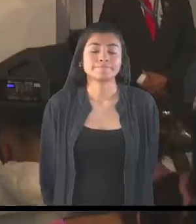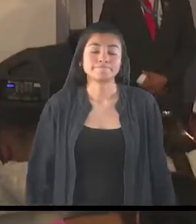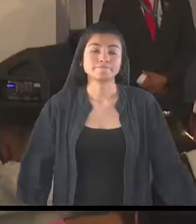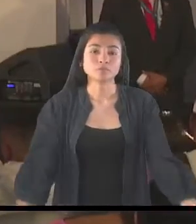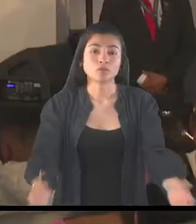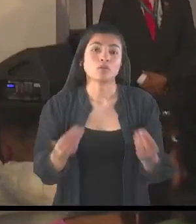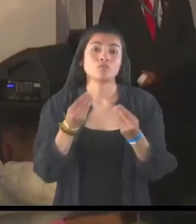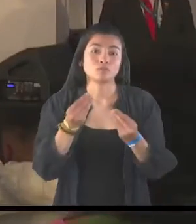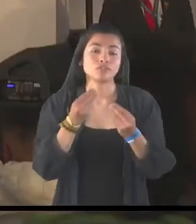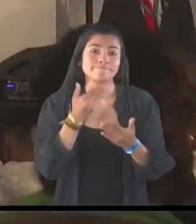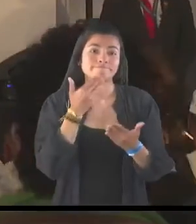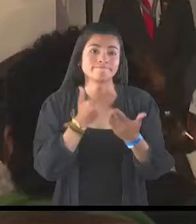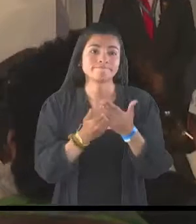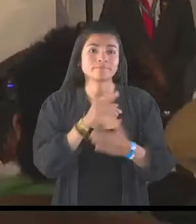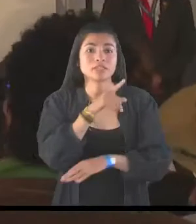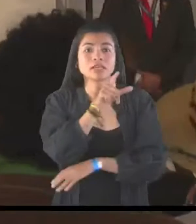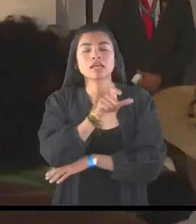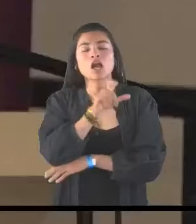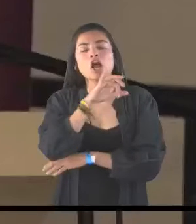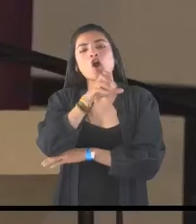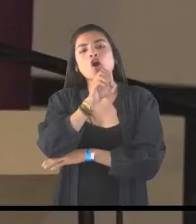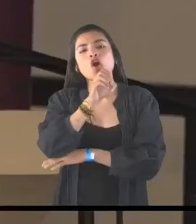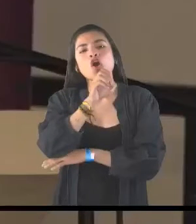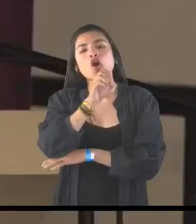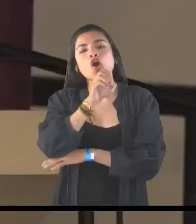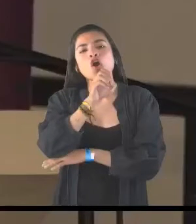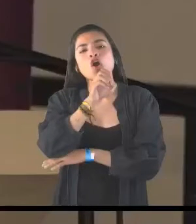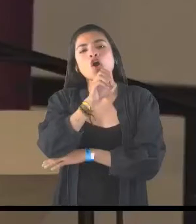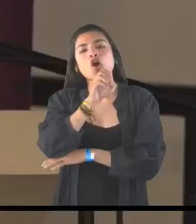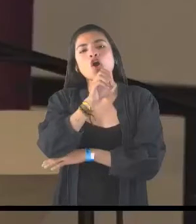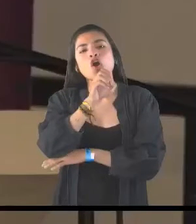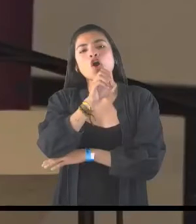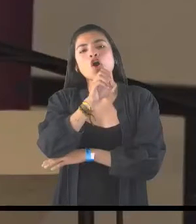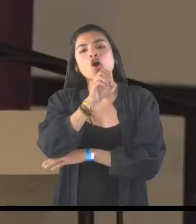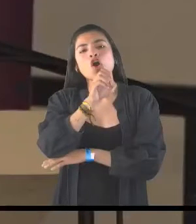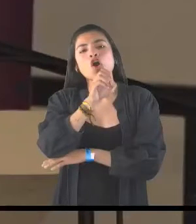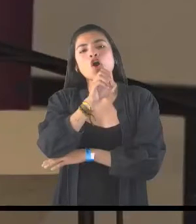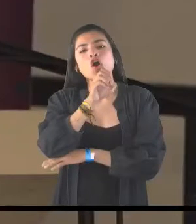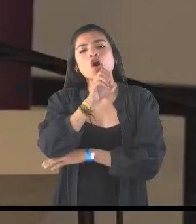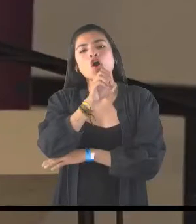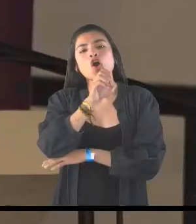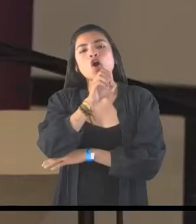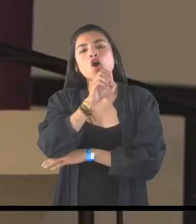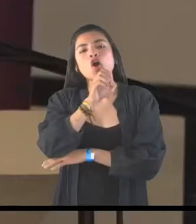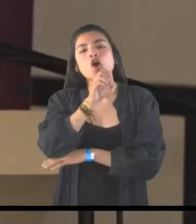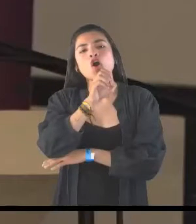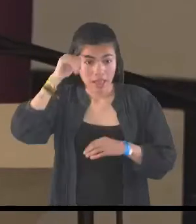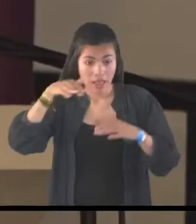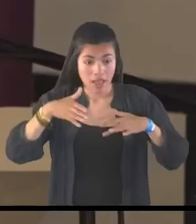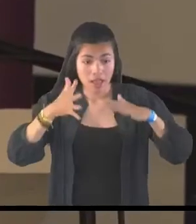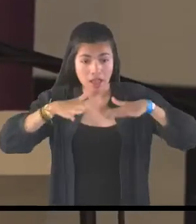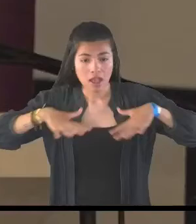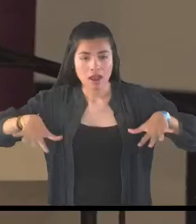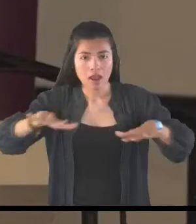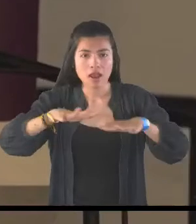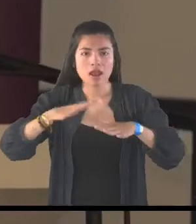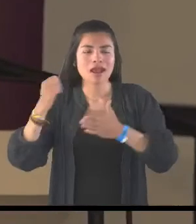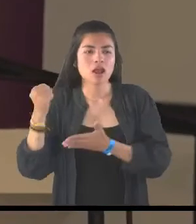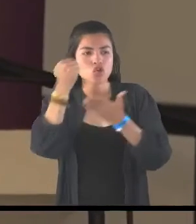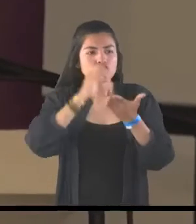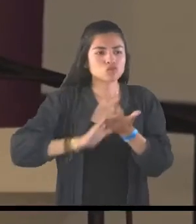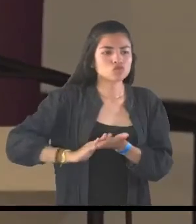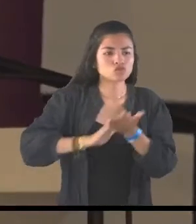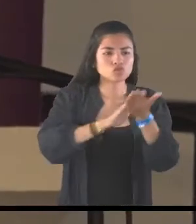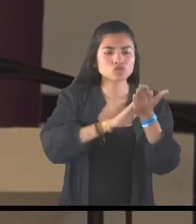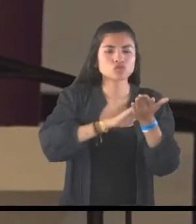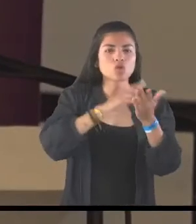Muchísimas gracias al señor José Gabriel. Le recordamos que nos encontramos en el acto de entrega de indemnizaciones a víctimas mayores de